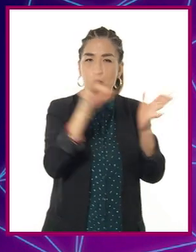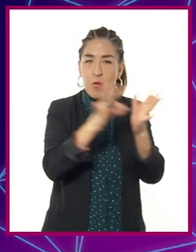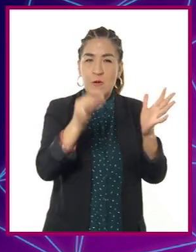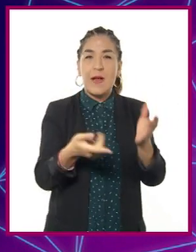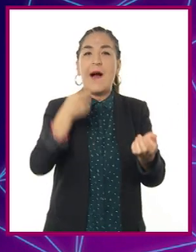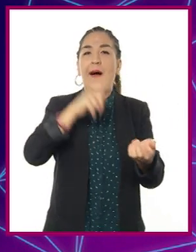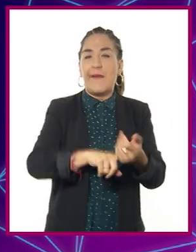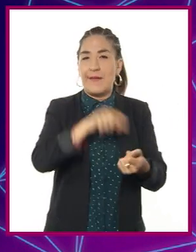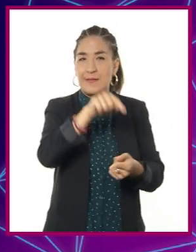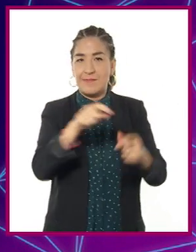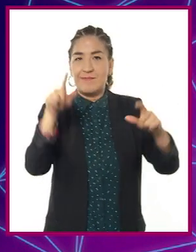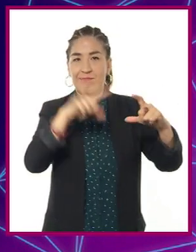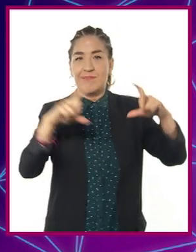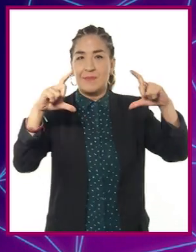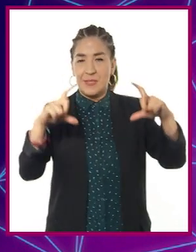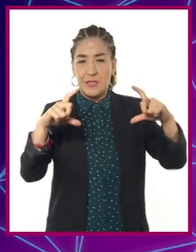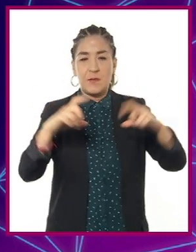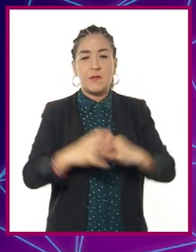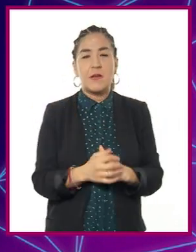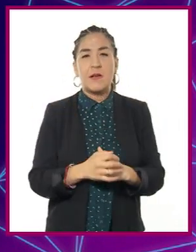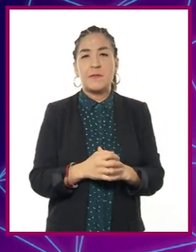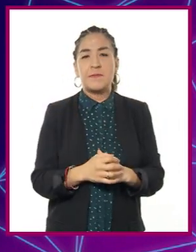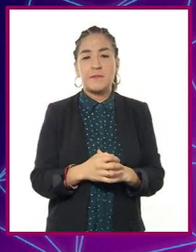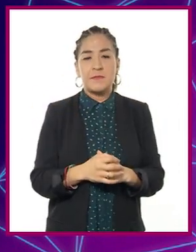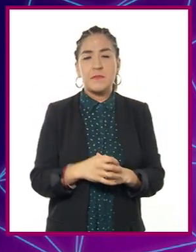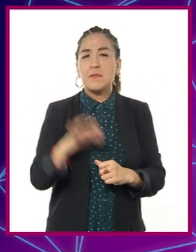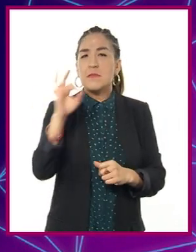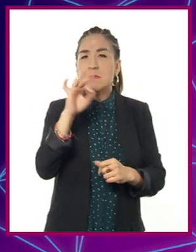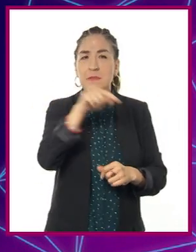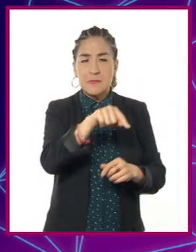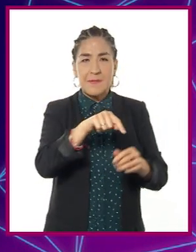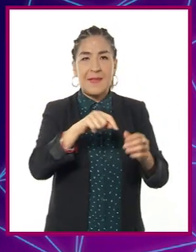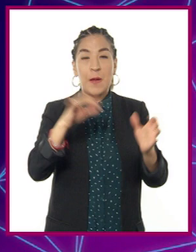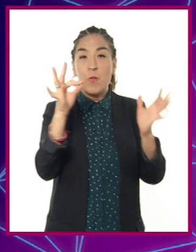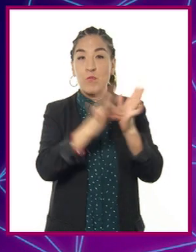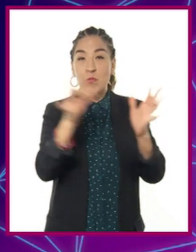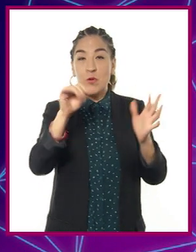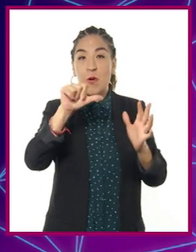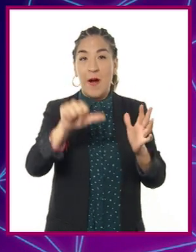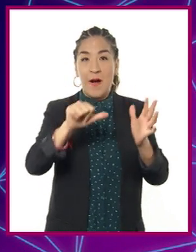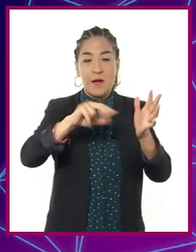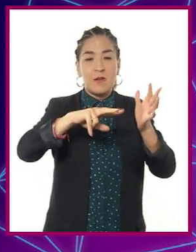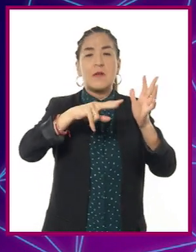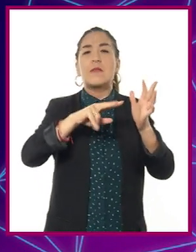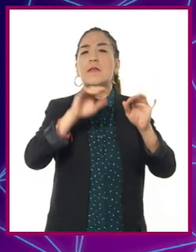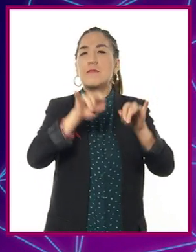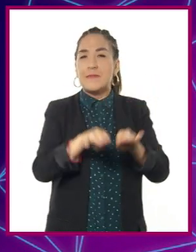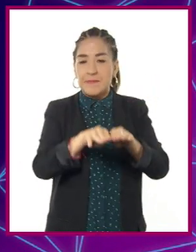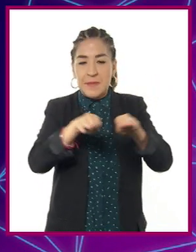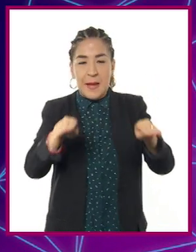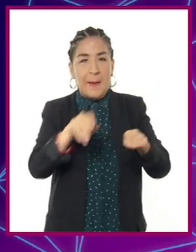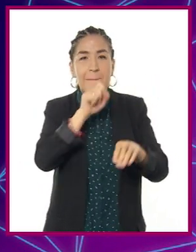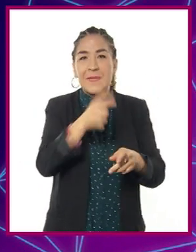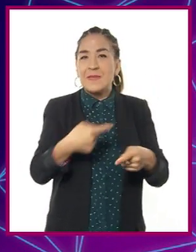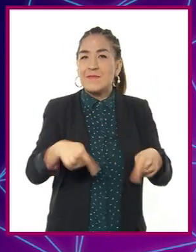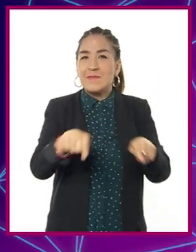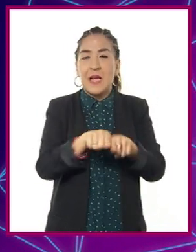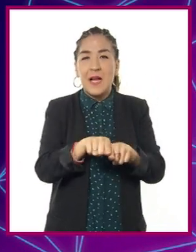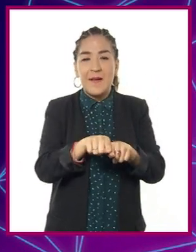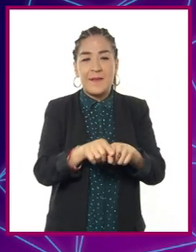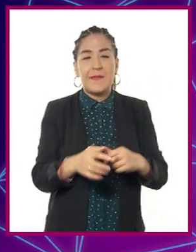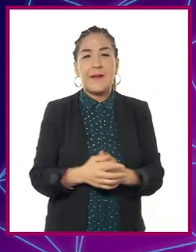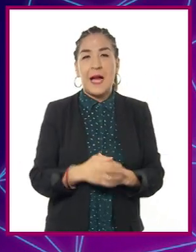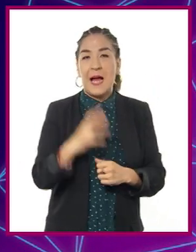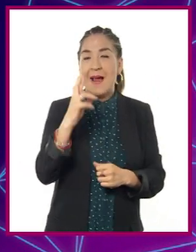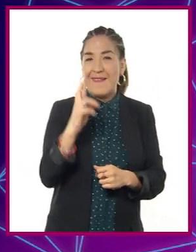a ella. Si se arrastra el punto A, que se encuentra a una distancia fija del